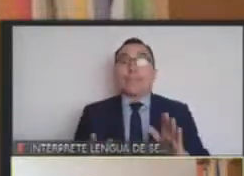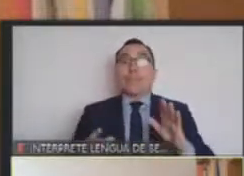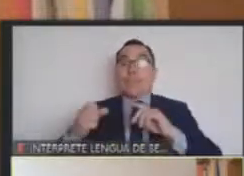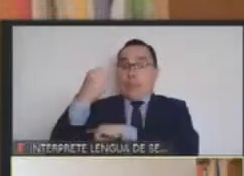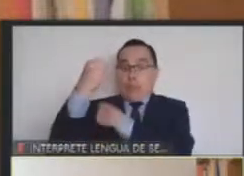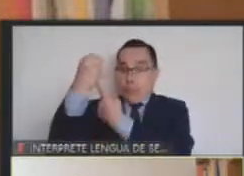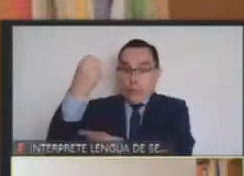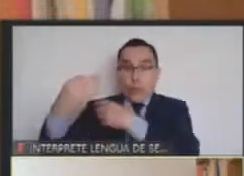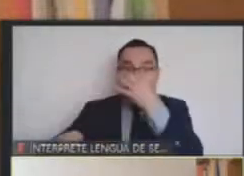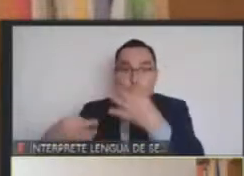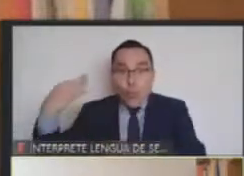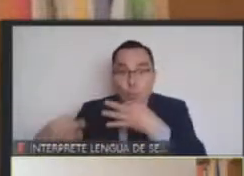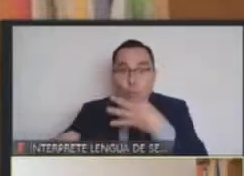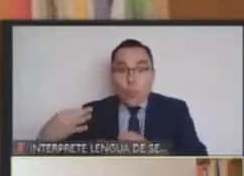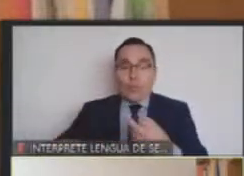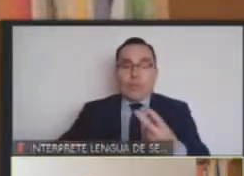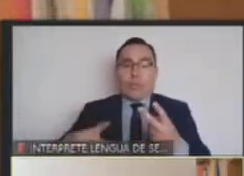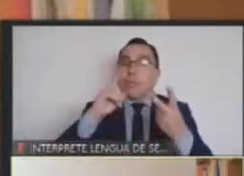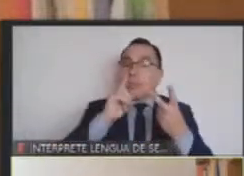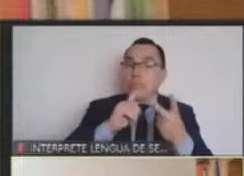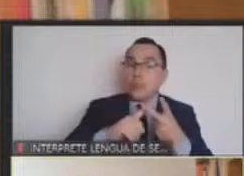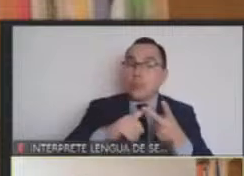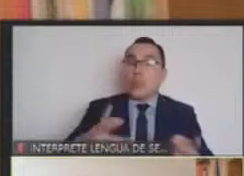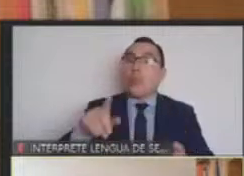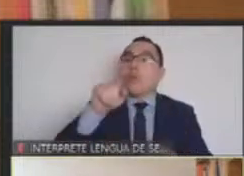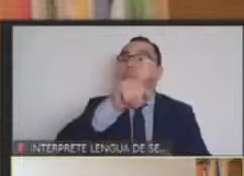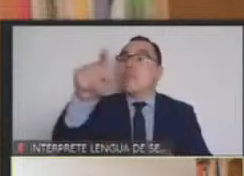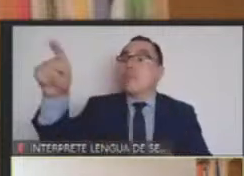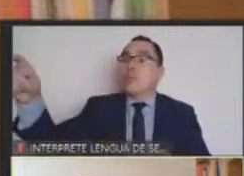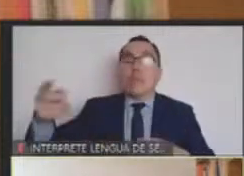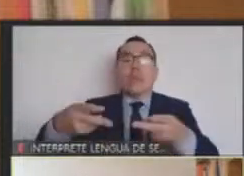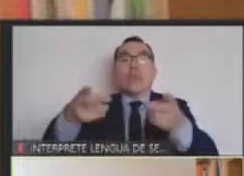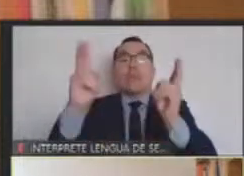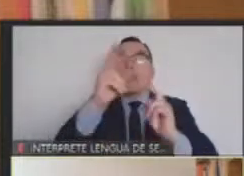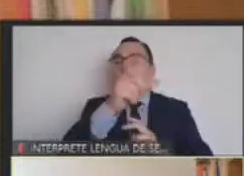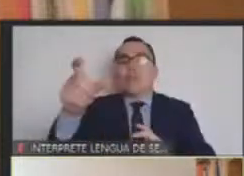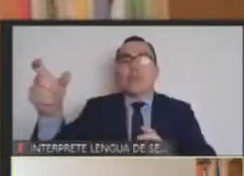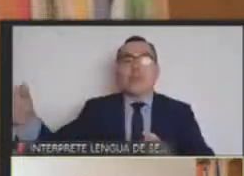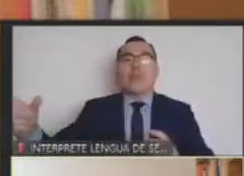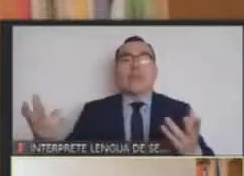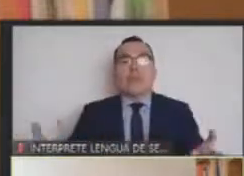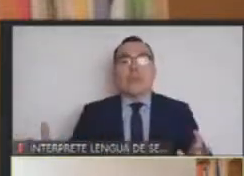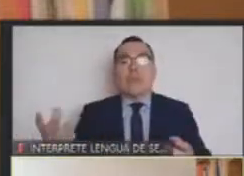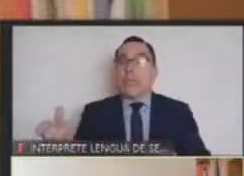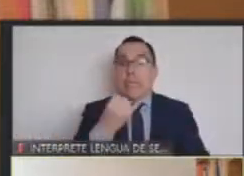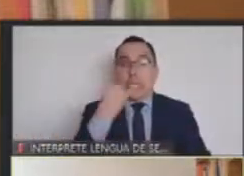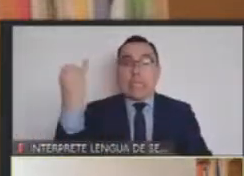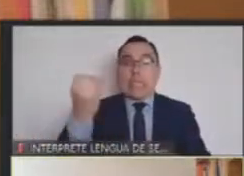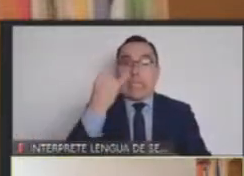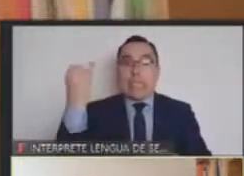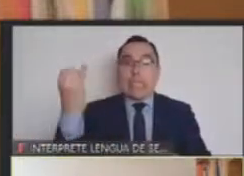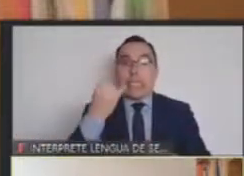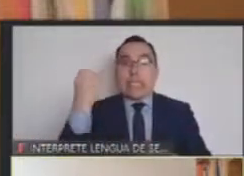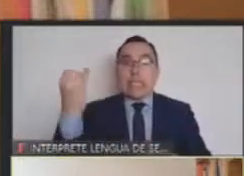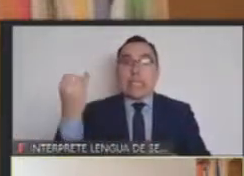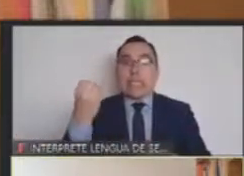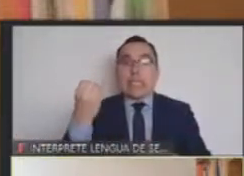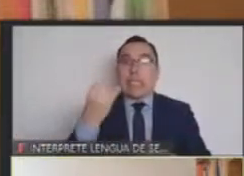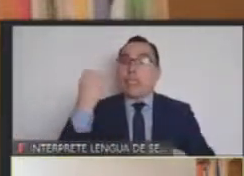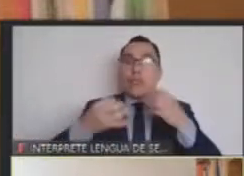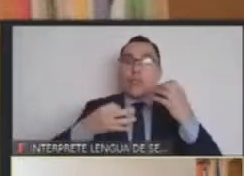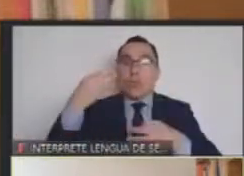también concebido como garante de los derechos de las personas y la independencia